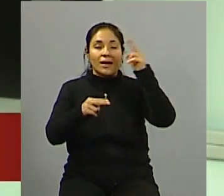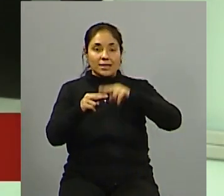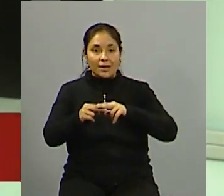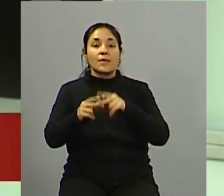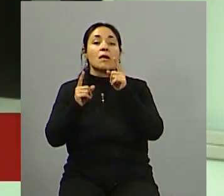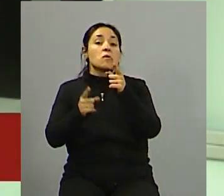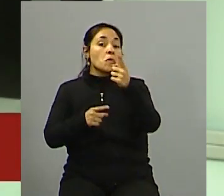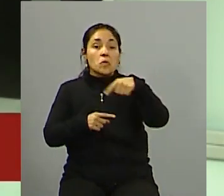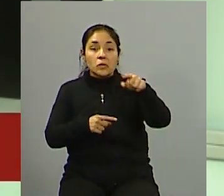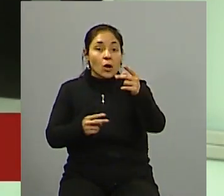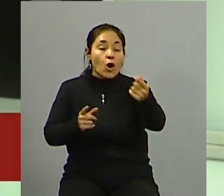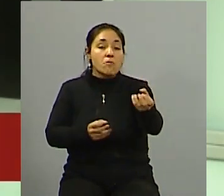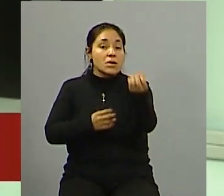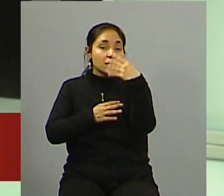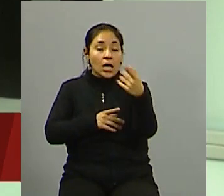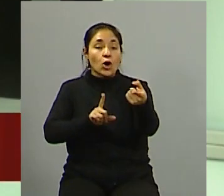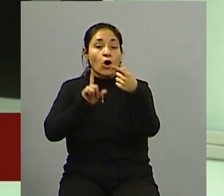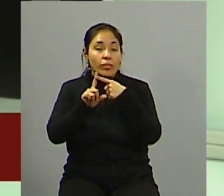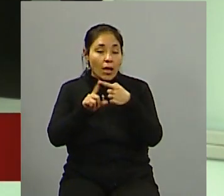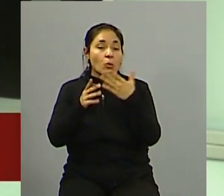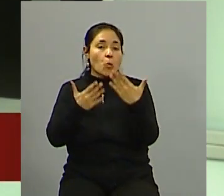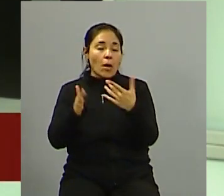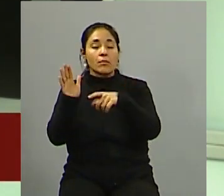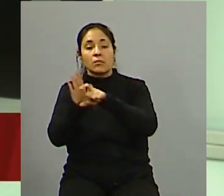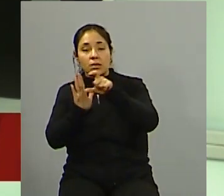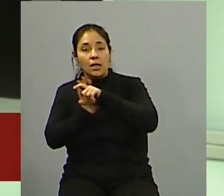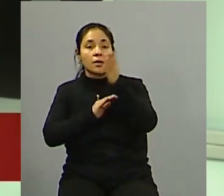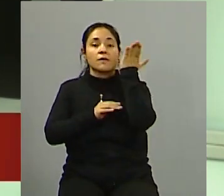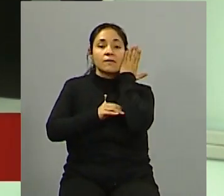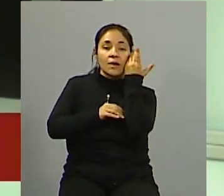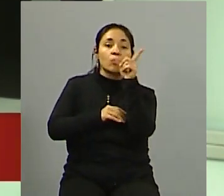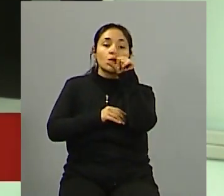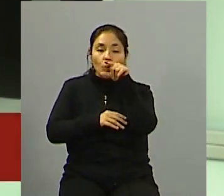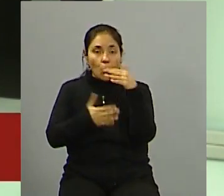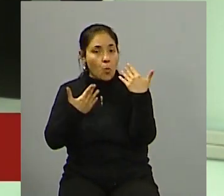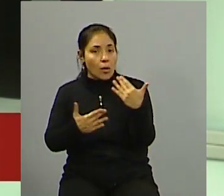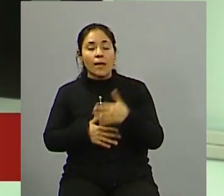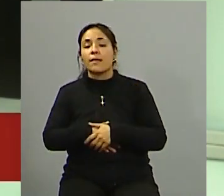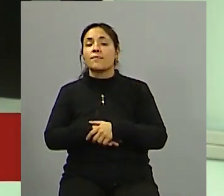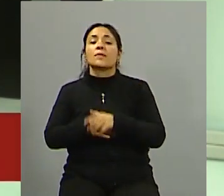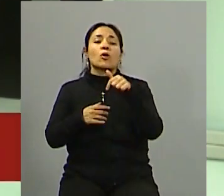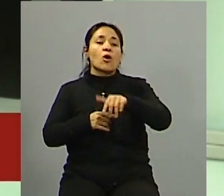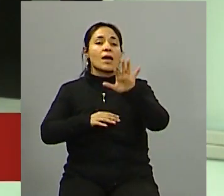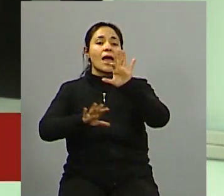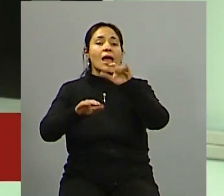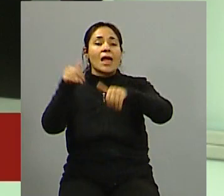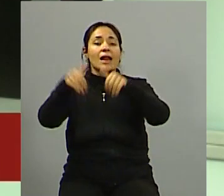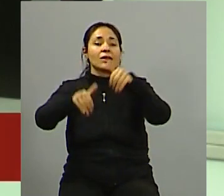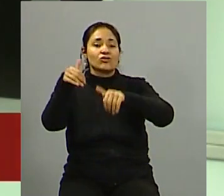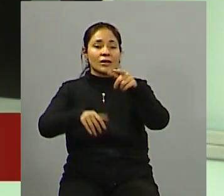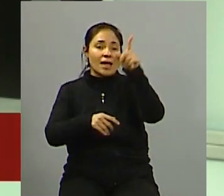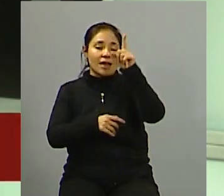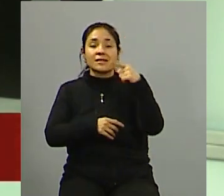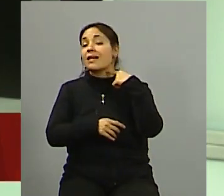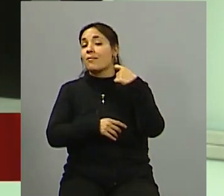pueden hacer a través de nuestras redes sociales. Estamos en Twitter, en Facebook e Instagram. Hoy vamos a hablar de las elecciones en España con Ulises